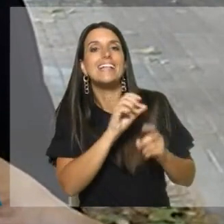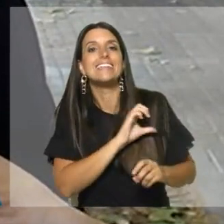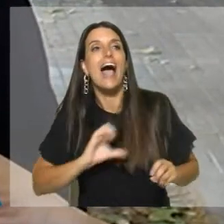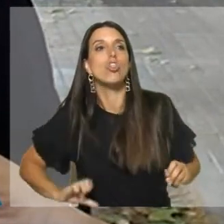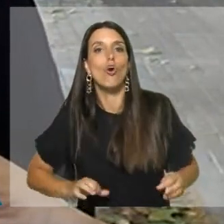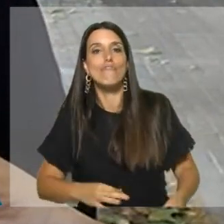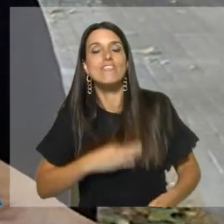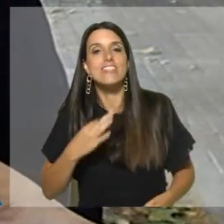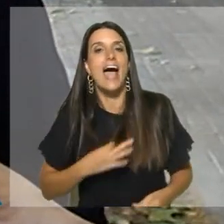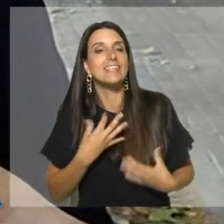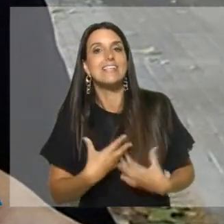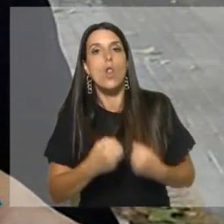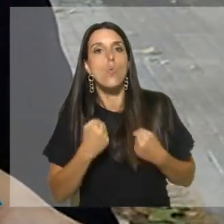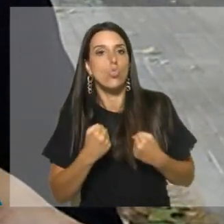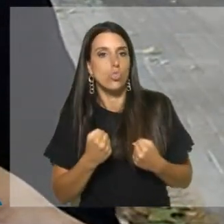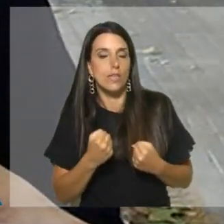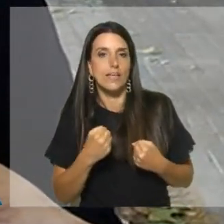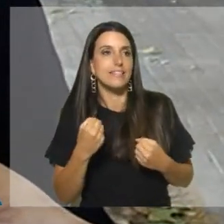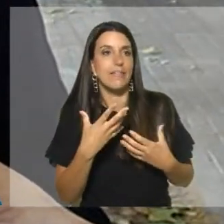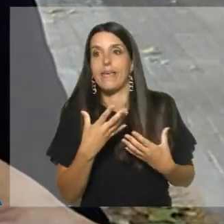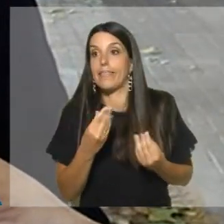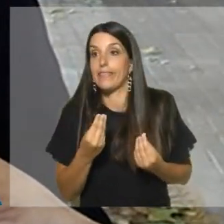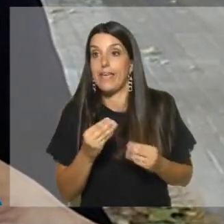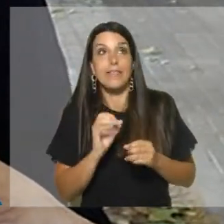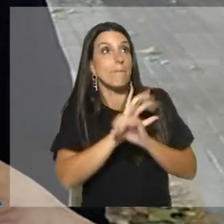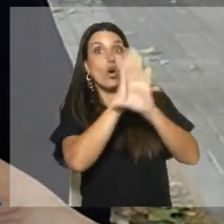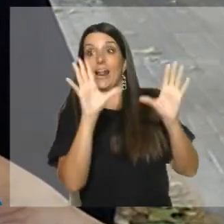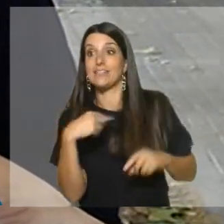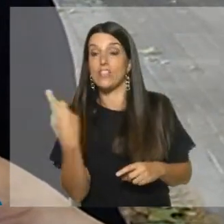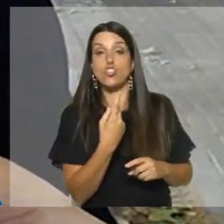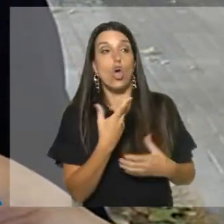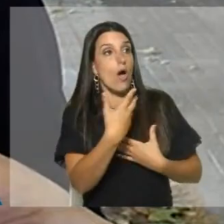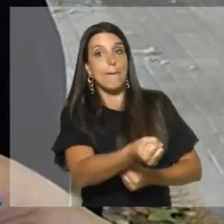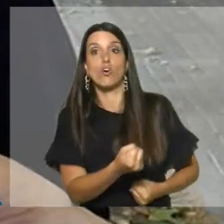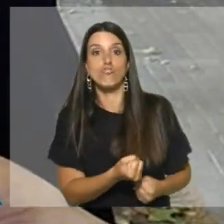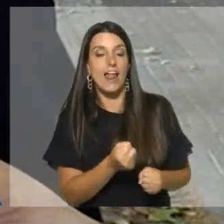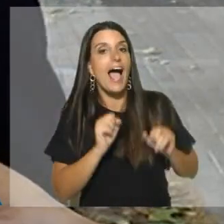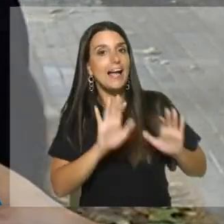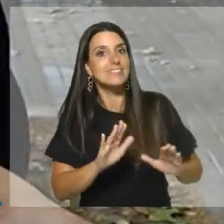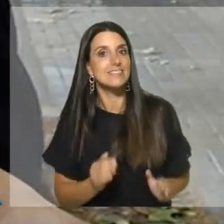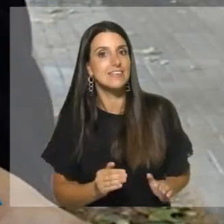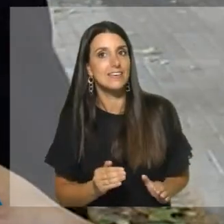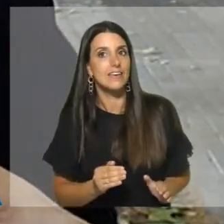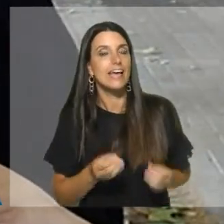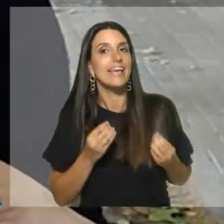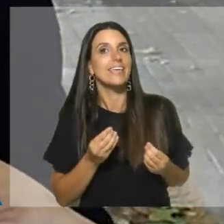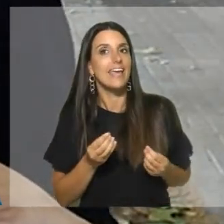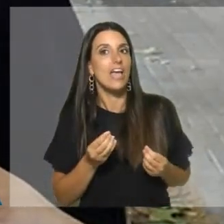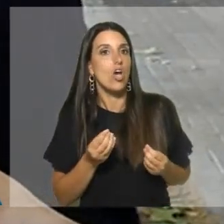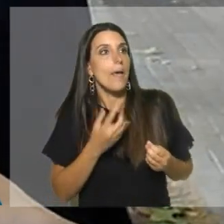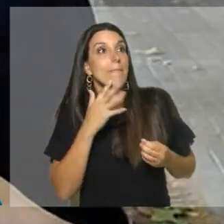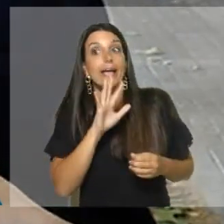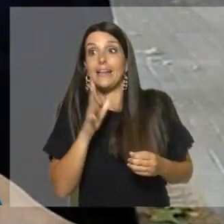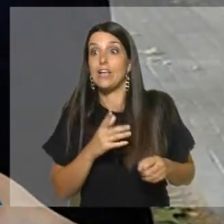la vida, a la salud y la vida del Estado, de la vida democrática. Hay un imperio legal de hacerlo así. Imagínense que se atentara o que